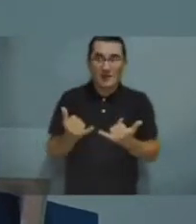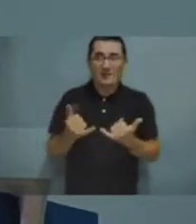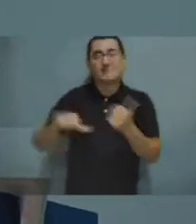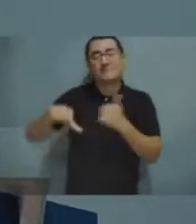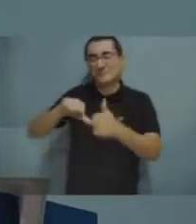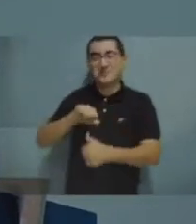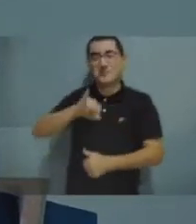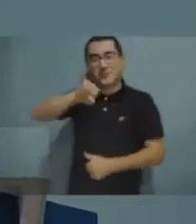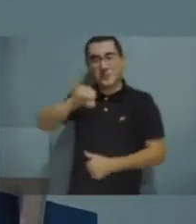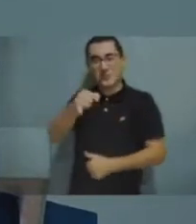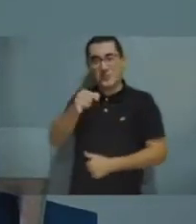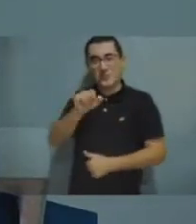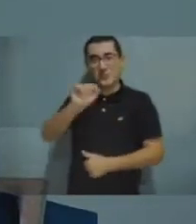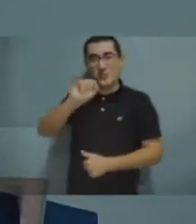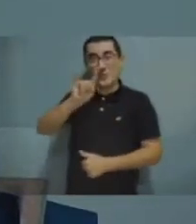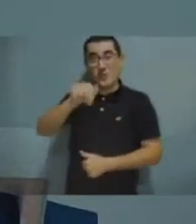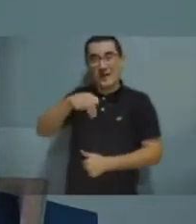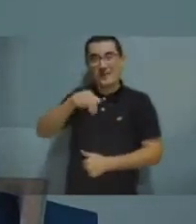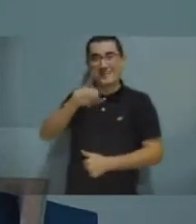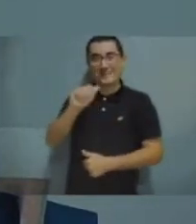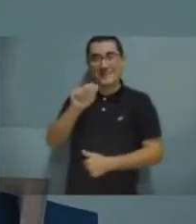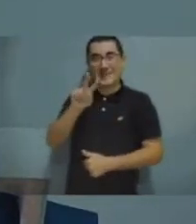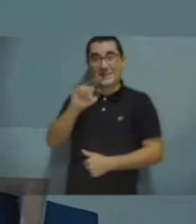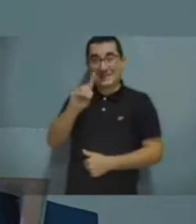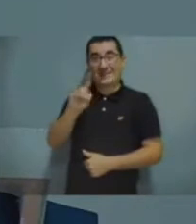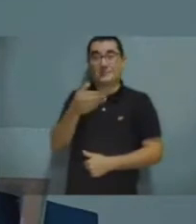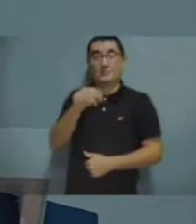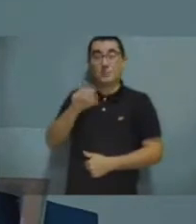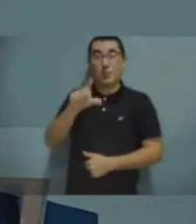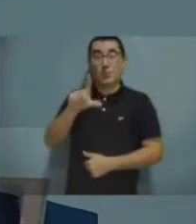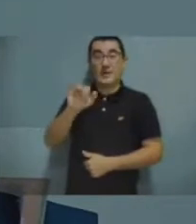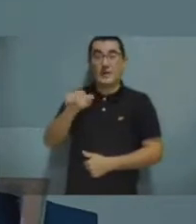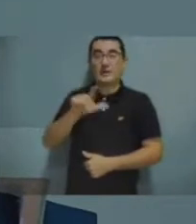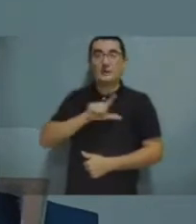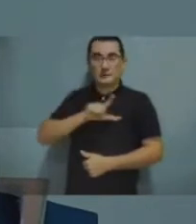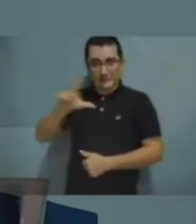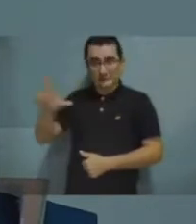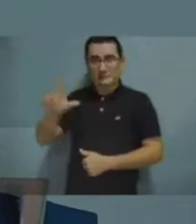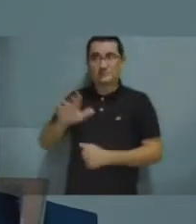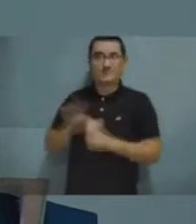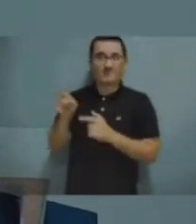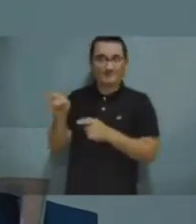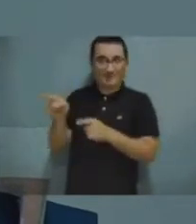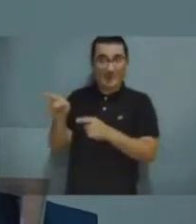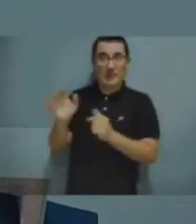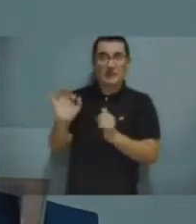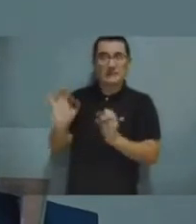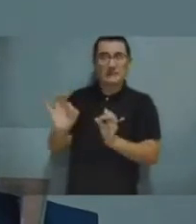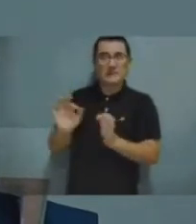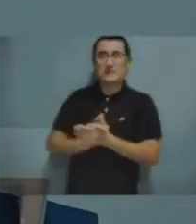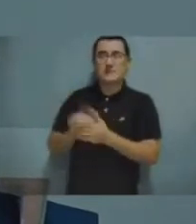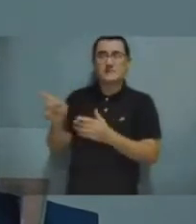Colombia Inteligente, con su presentación de introducción. Adelante, Juan David.